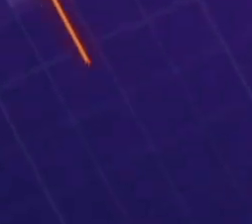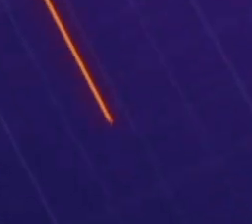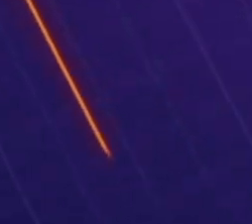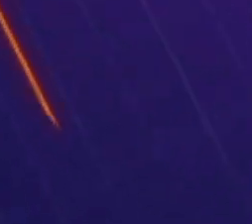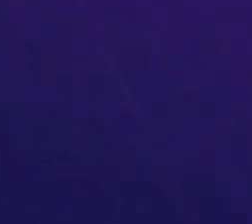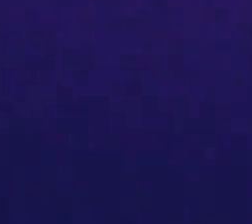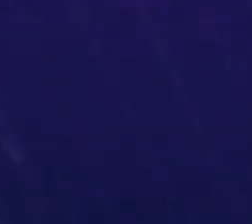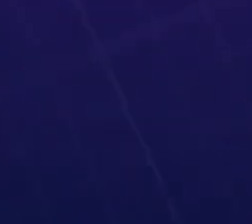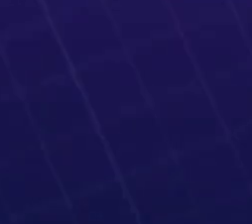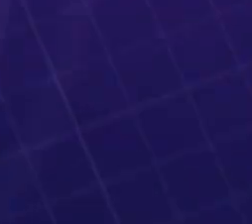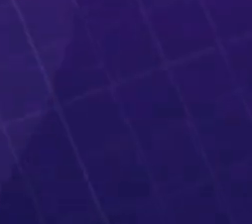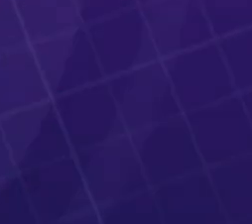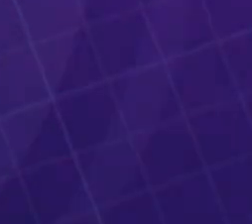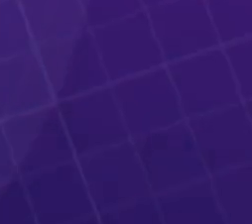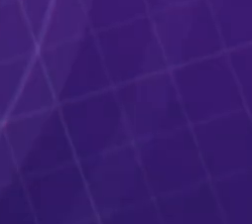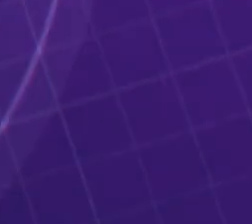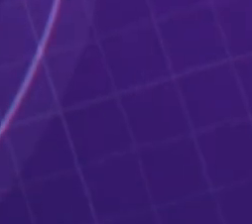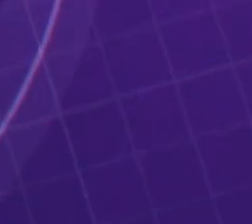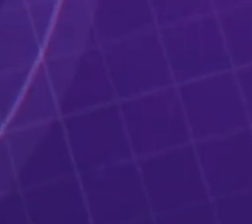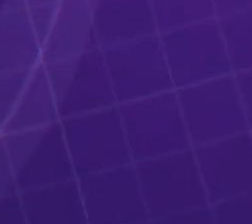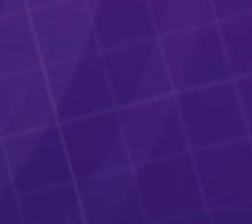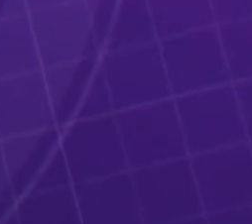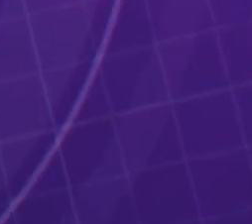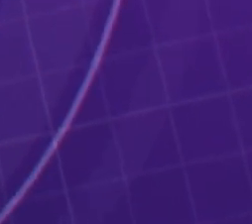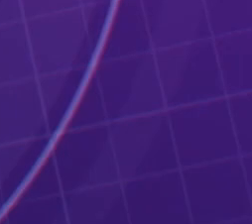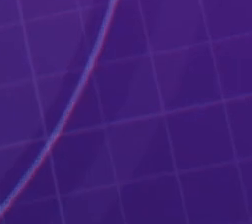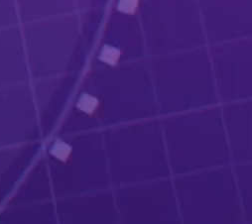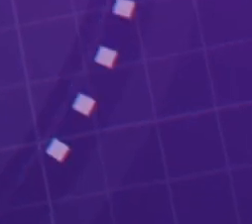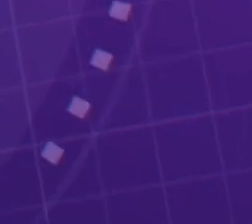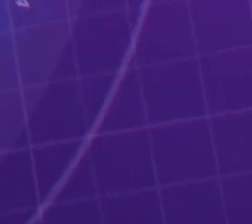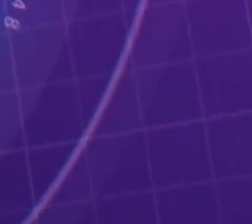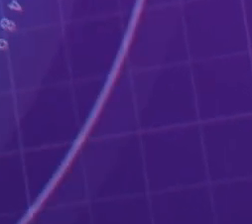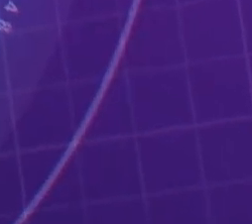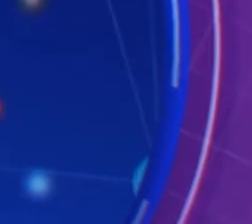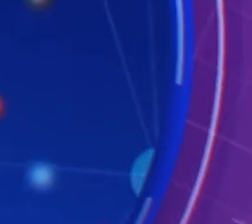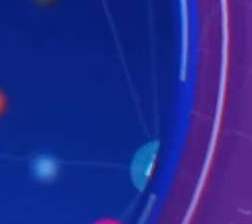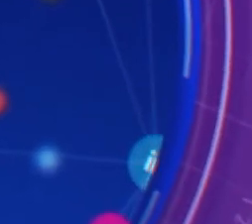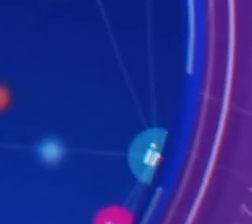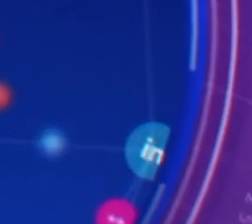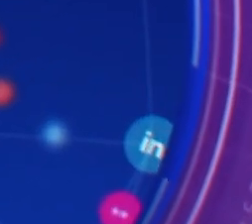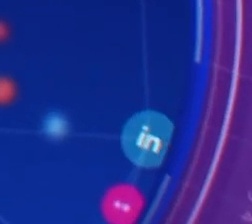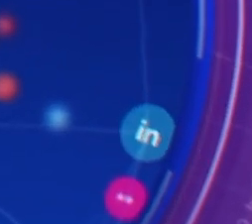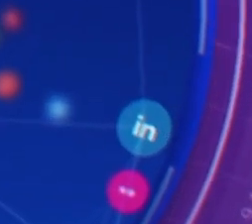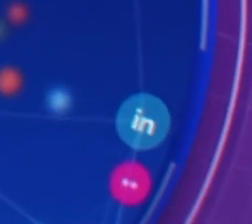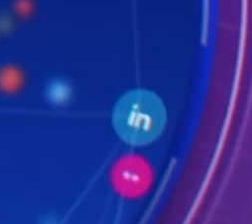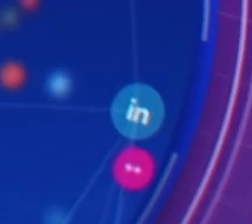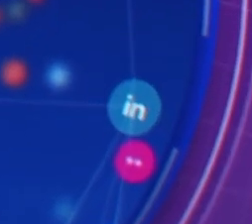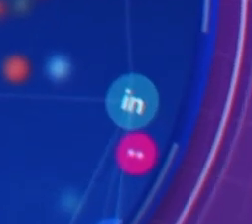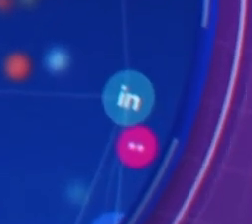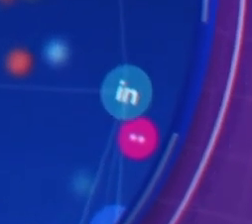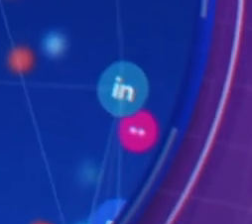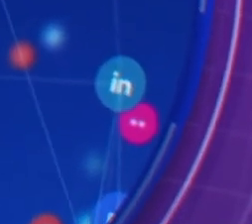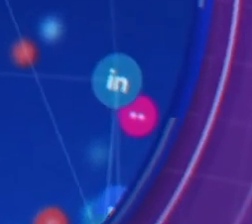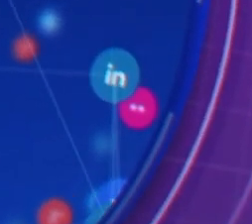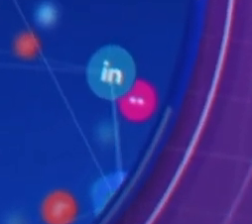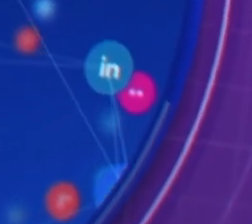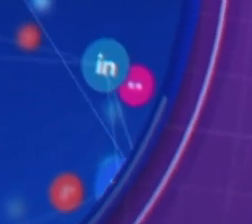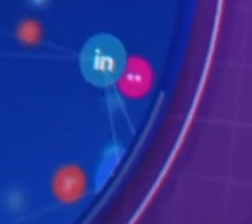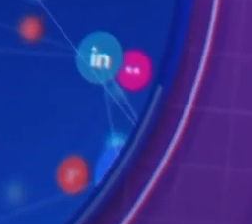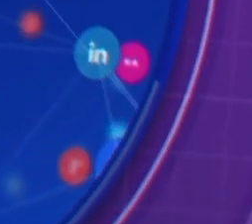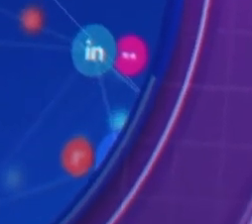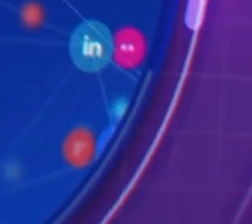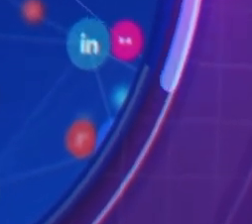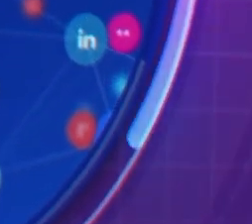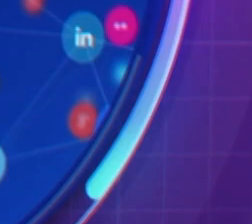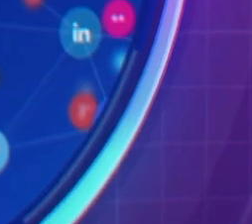de estas provee hay plataformas sociales musicales de juegos streaming lectura video